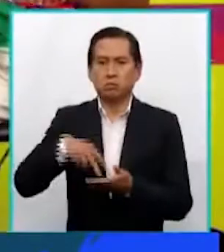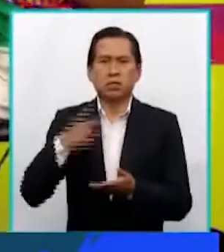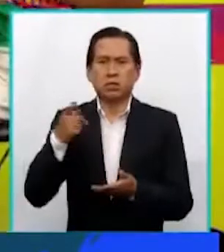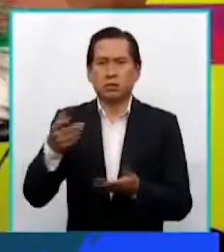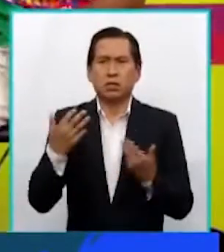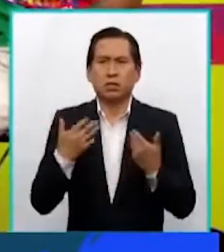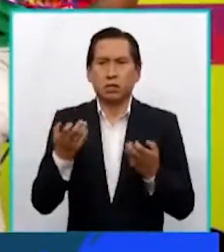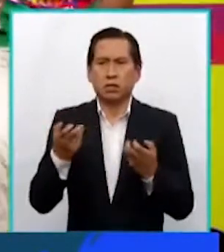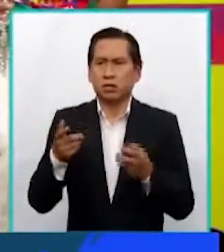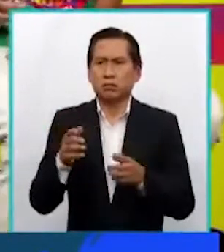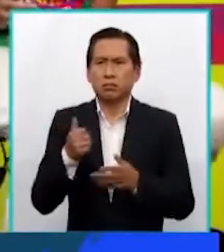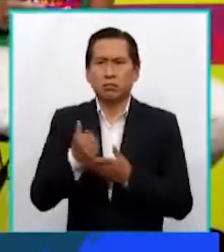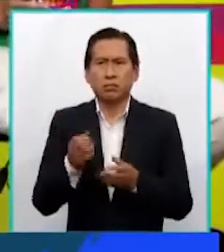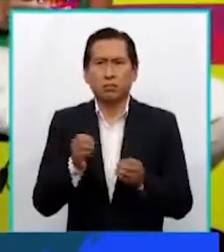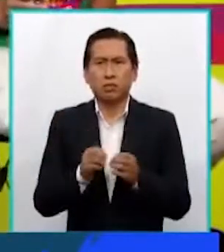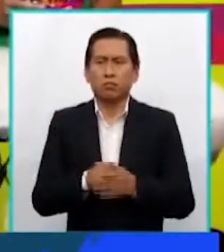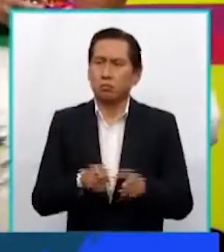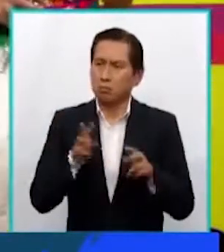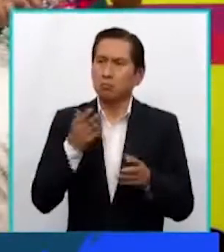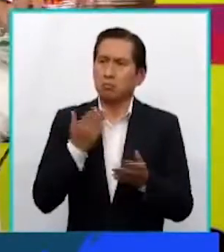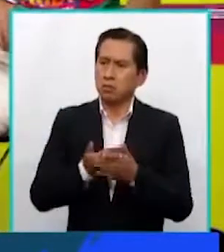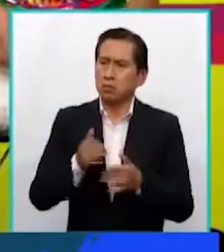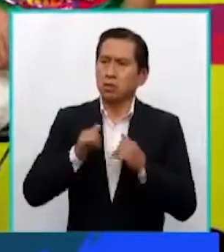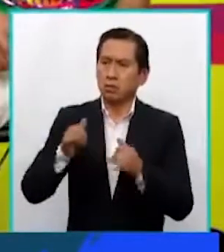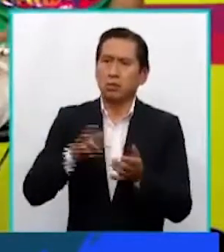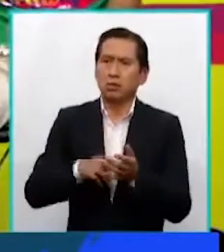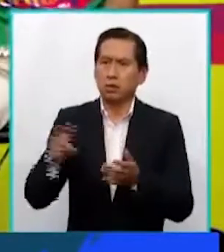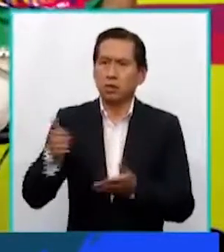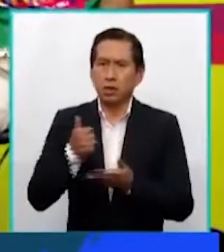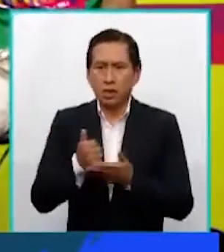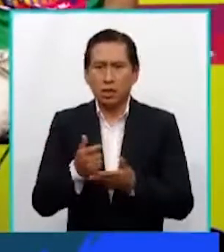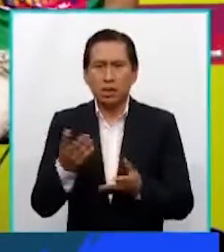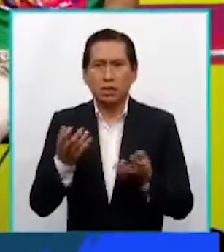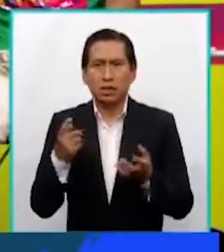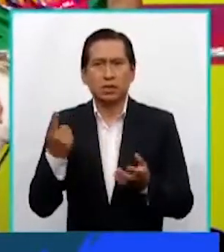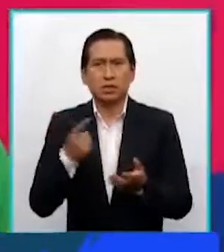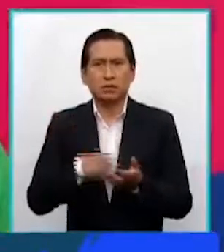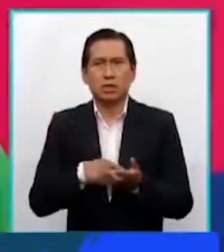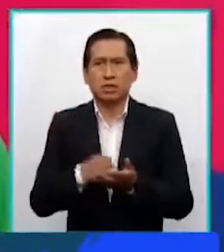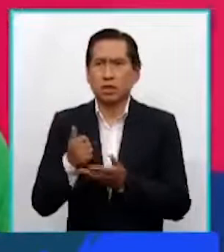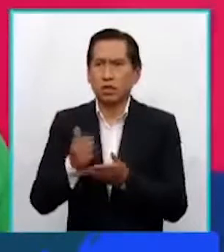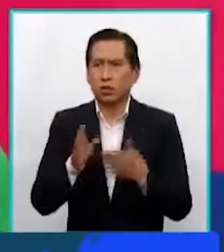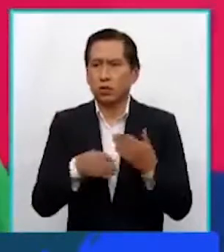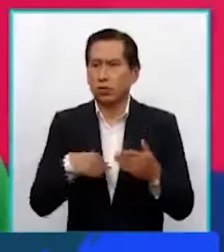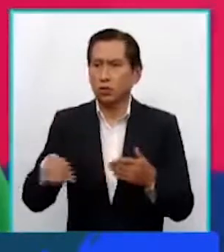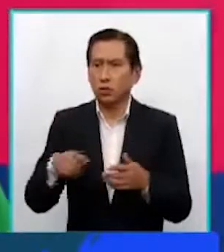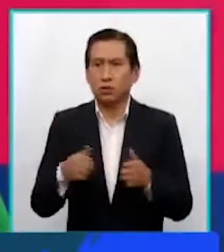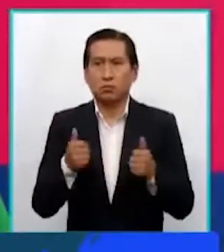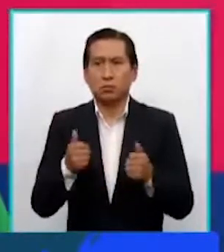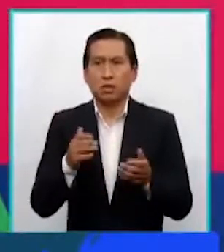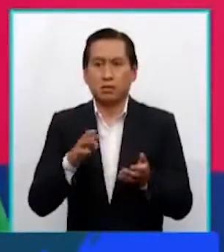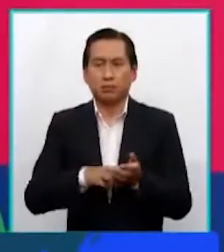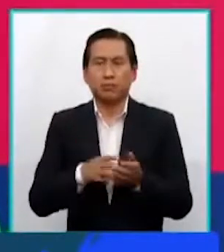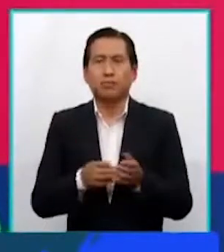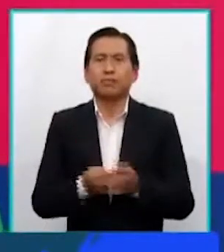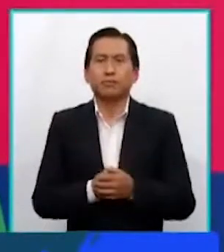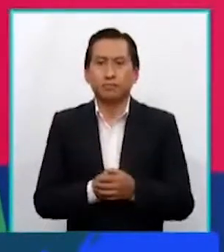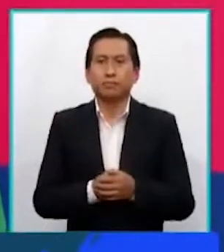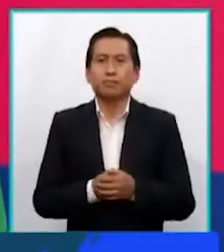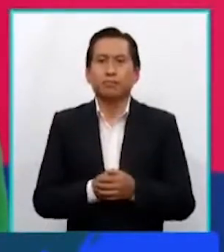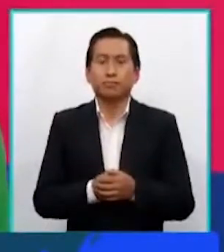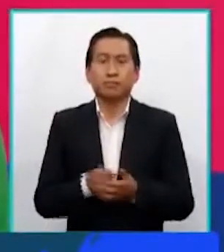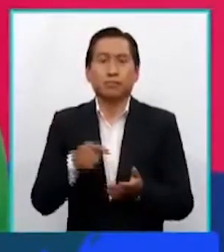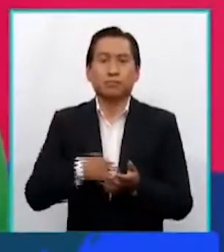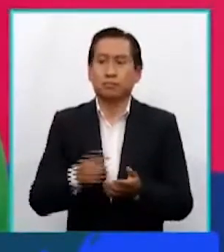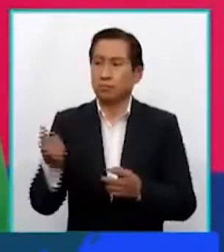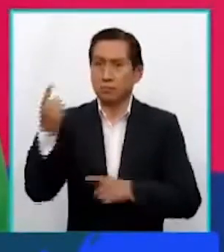que tratando de dar una mano. Y digo, este es como que yo, así que siempre está tratando de que todos los eventos salgan bien. Qué bien. Y